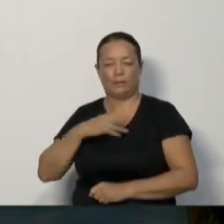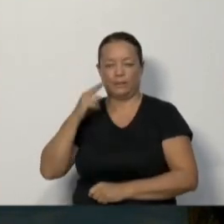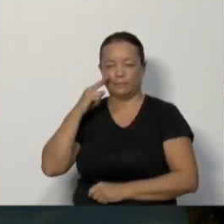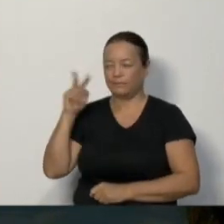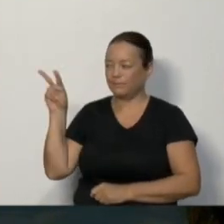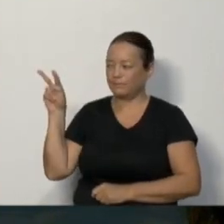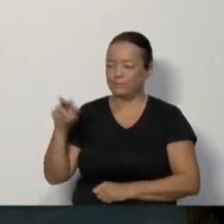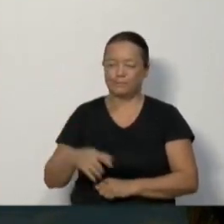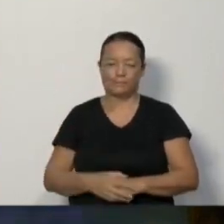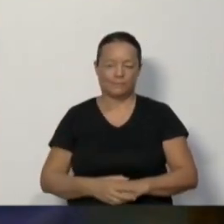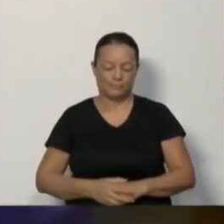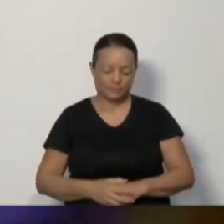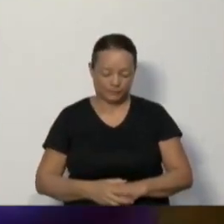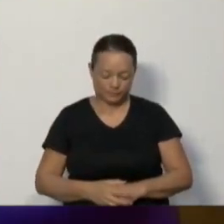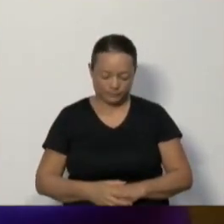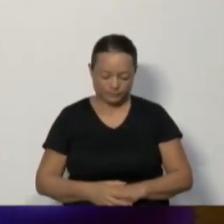conmemoración mía.